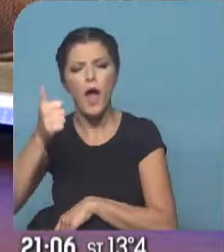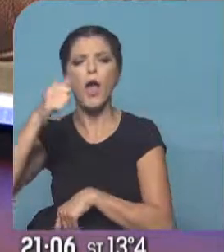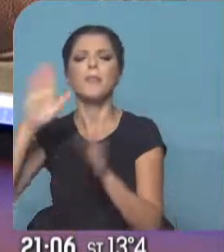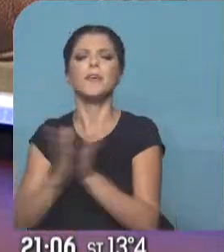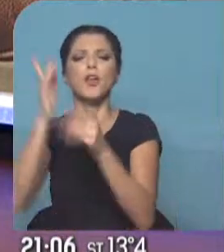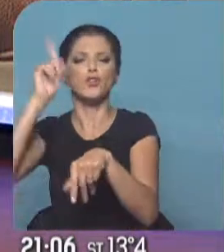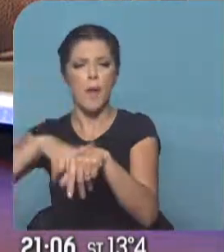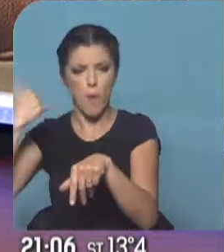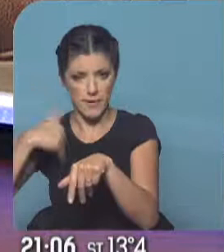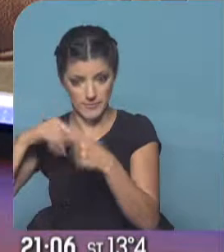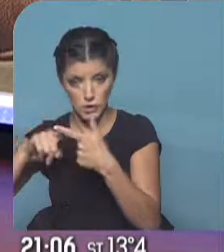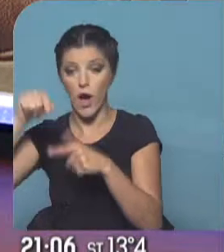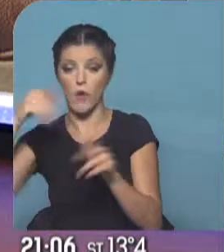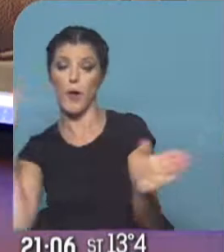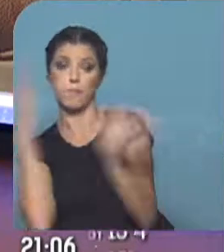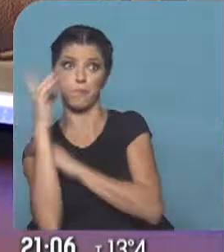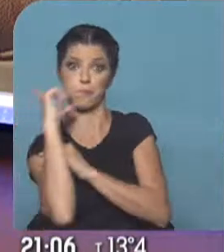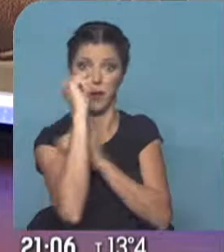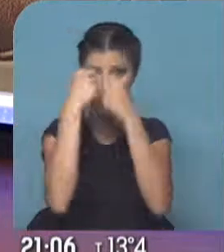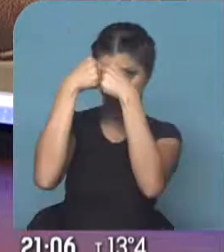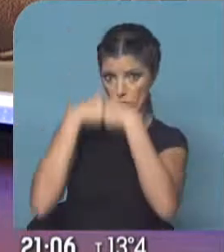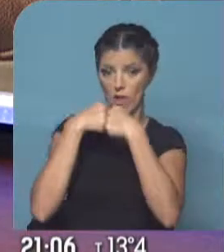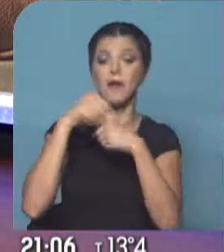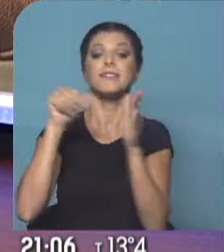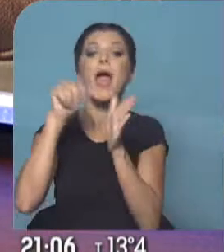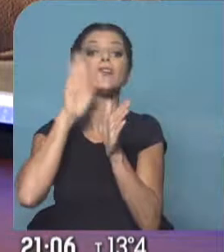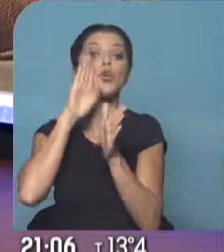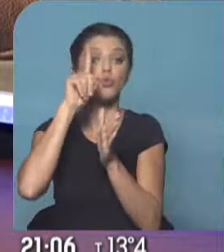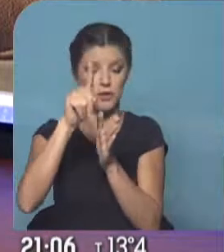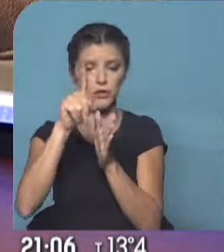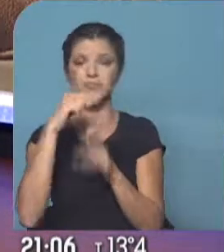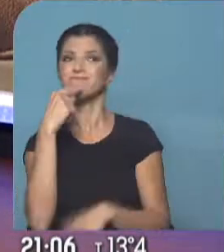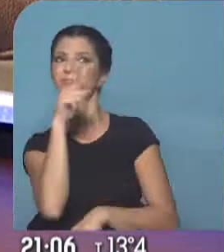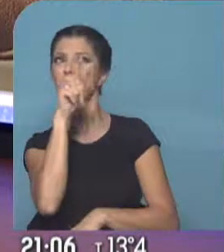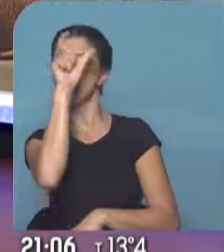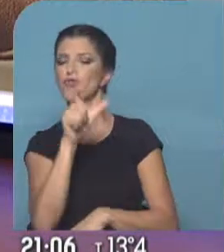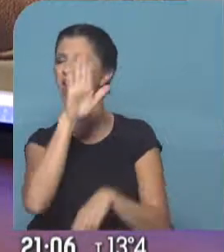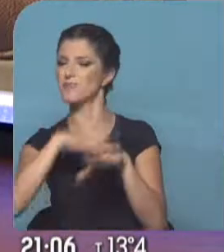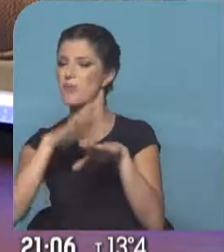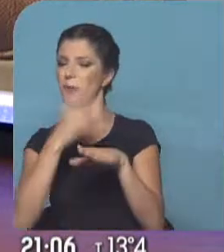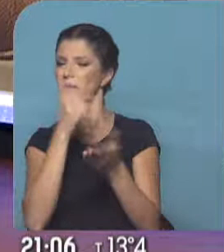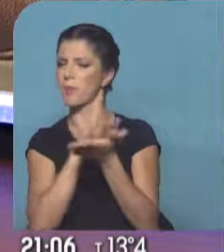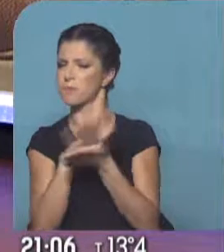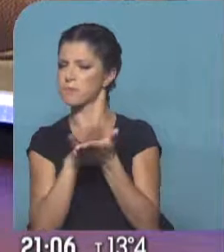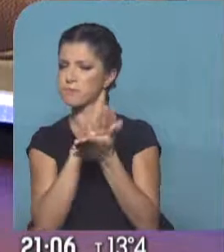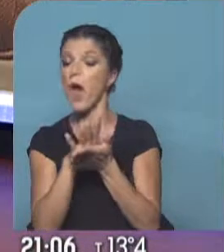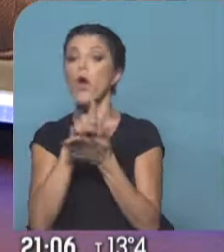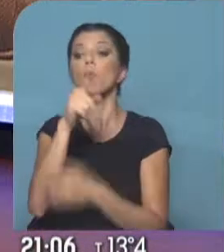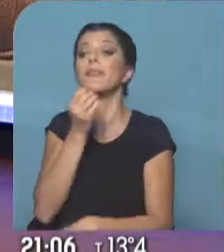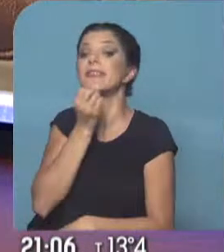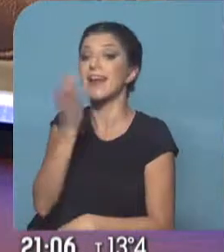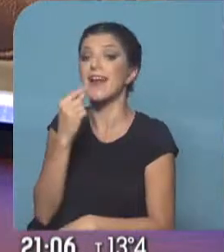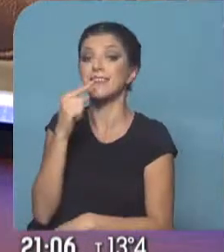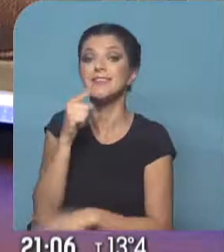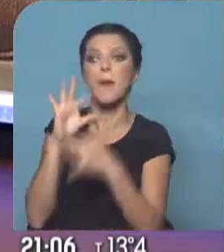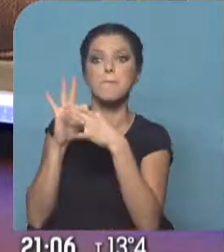Corrientes, está prófugo en Estados Unidos. Lo acusan de lavado de dinero, involucra en sus declaraciones a importantes